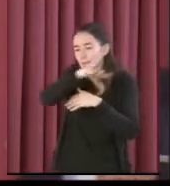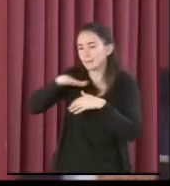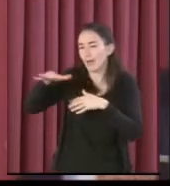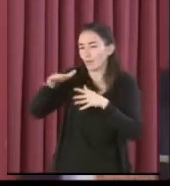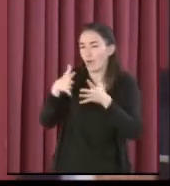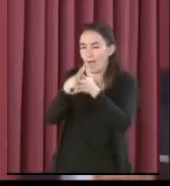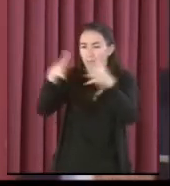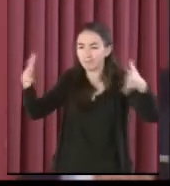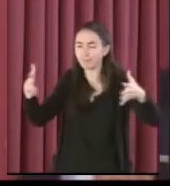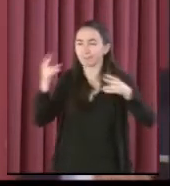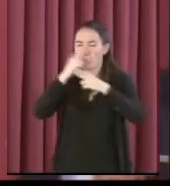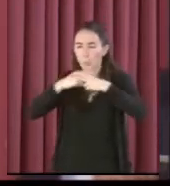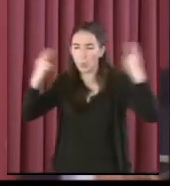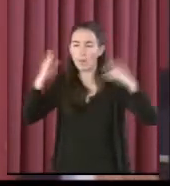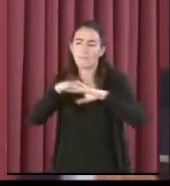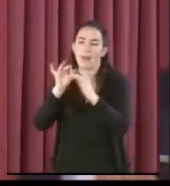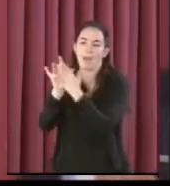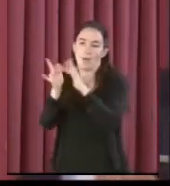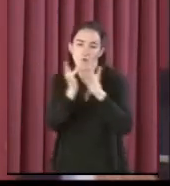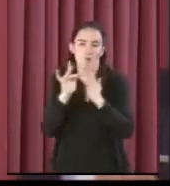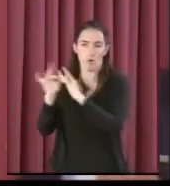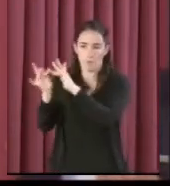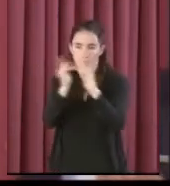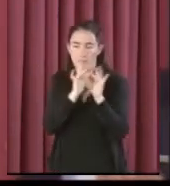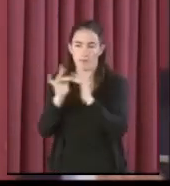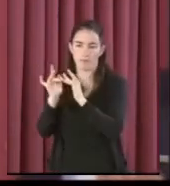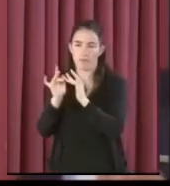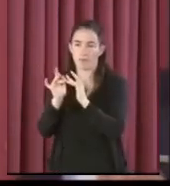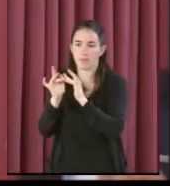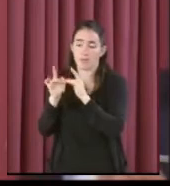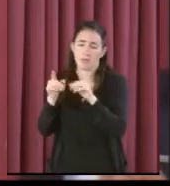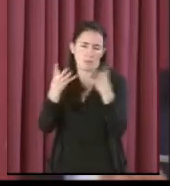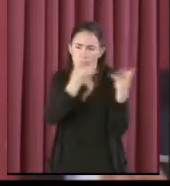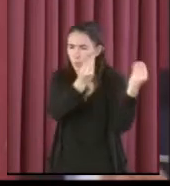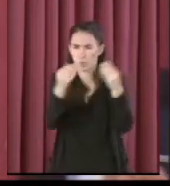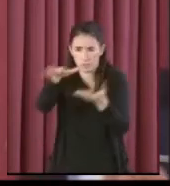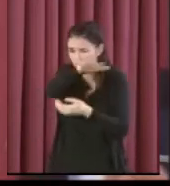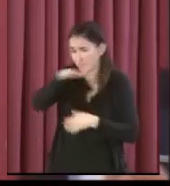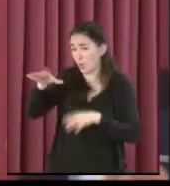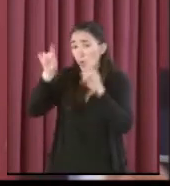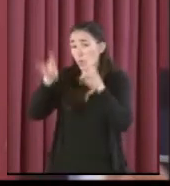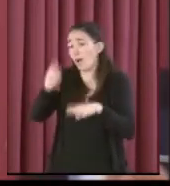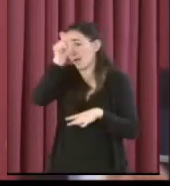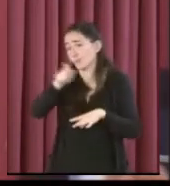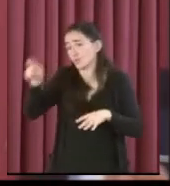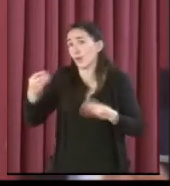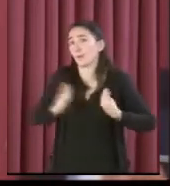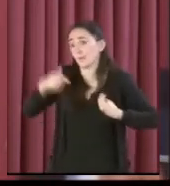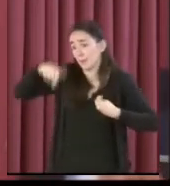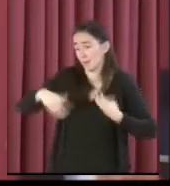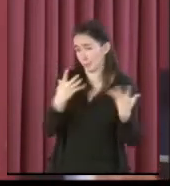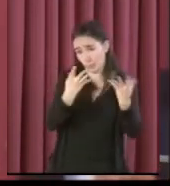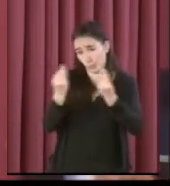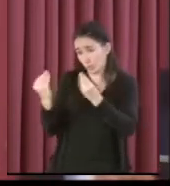son numerosos y diversos, como numerosas y diversas son las personas que vivimos en Logroño. Me